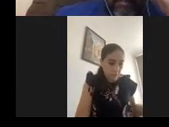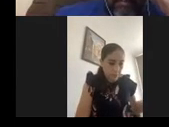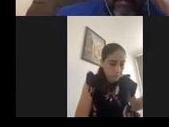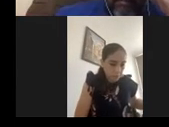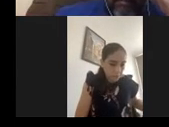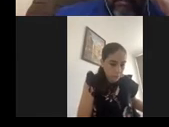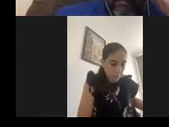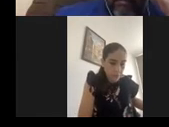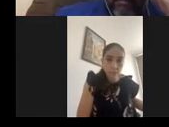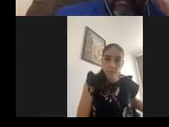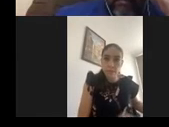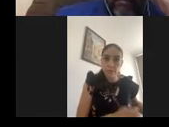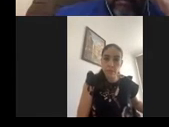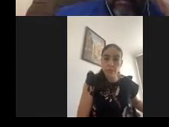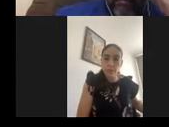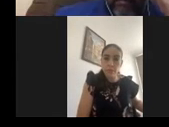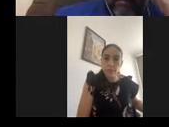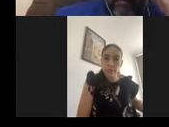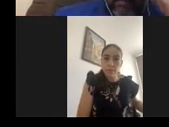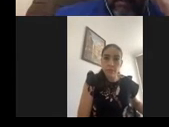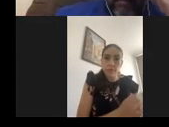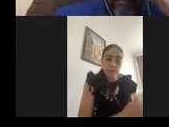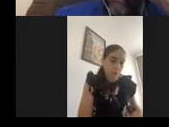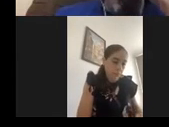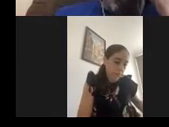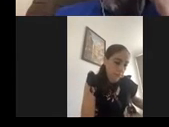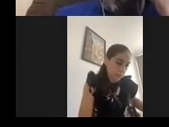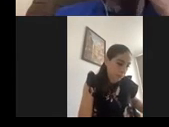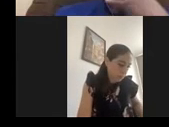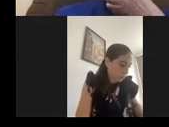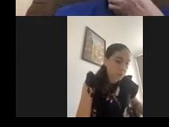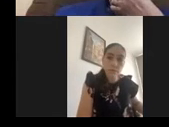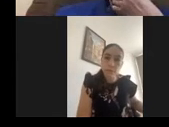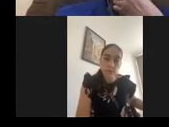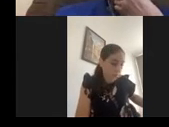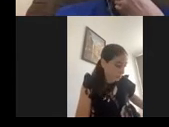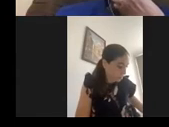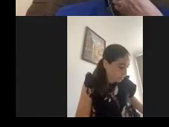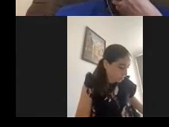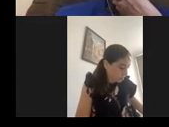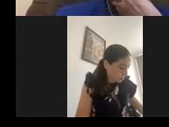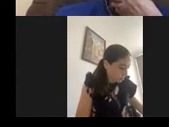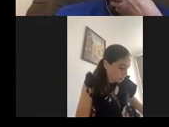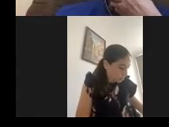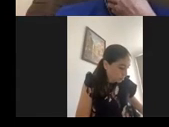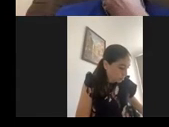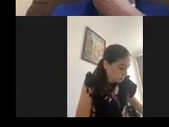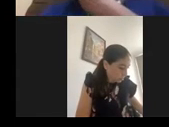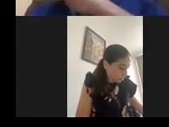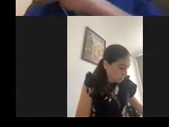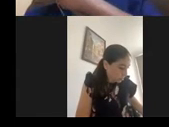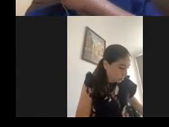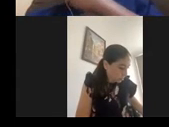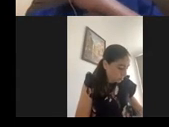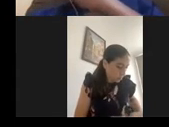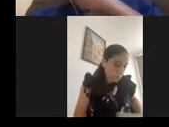Reglamentar o tratar de instruir la convivencia entre los distintos medios de transporte, tanto las bicicletas que la gente usa y que se